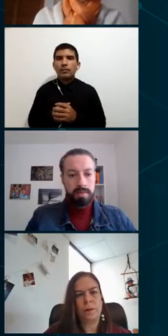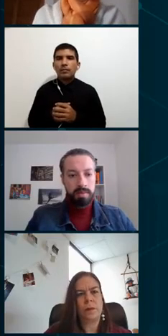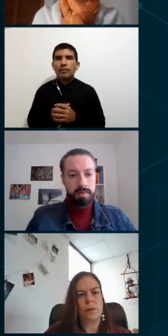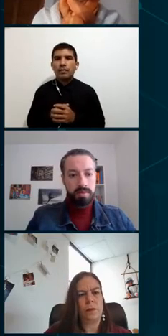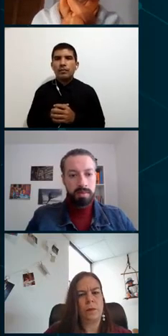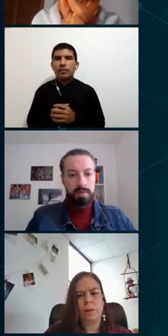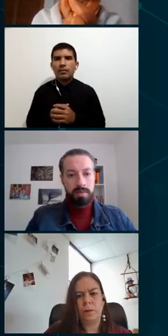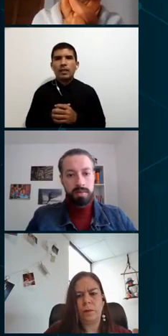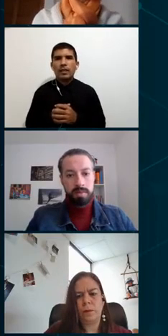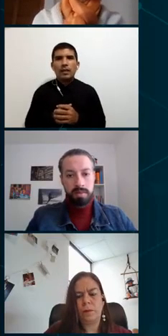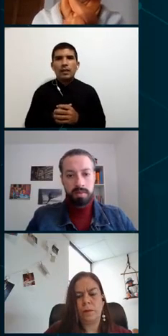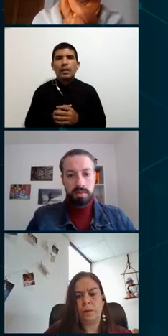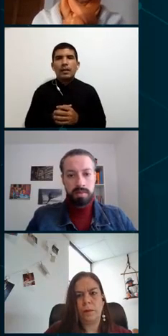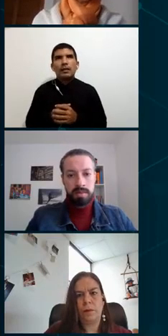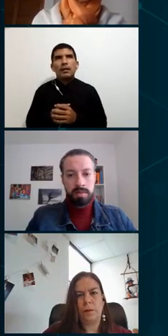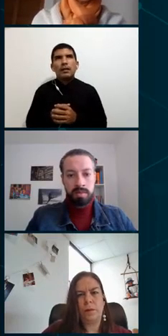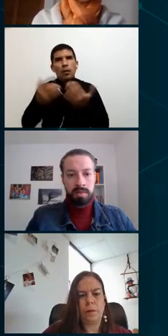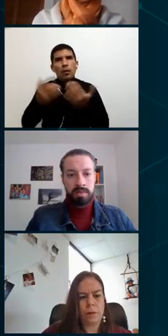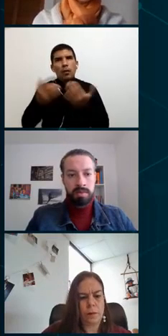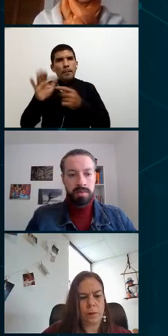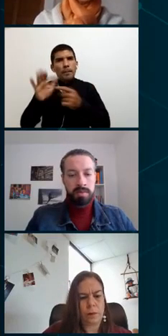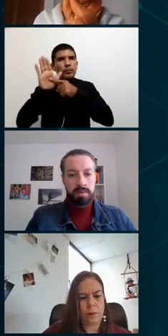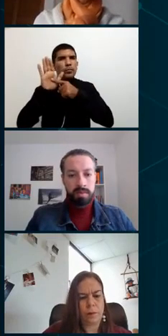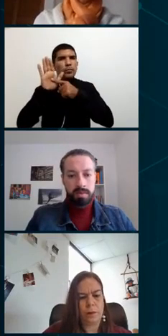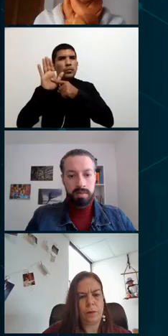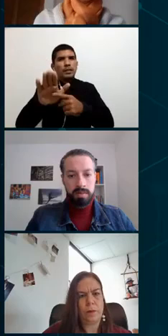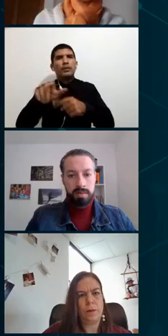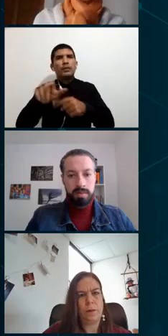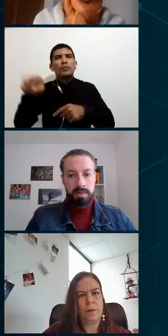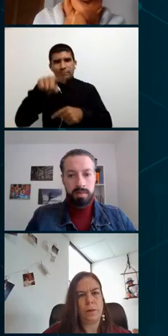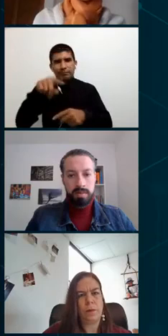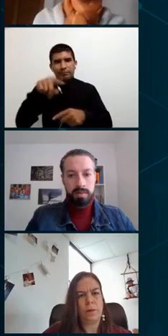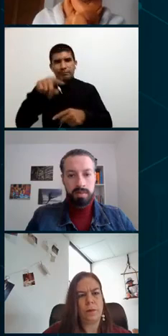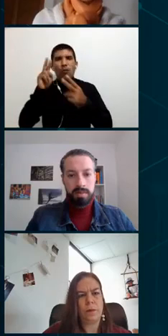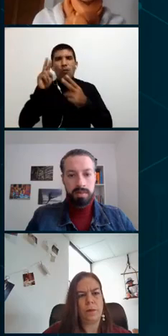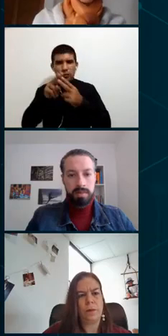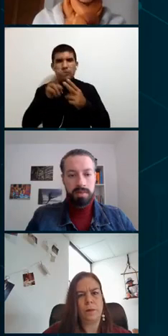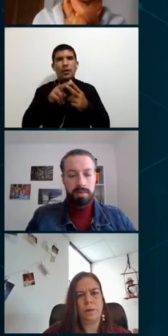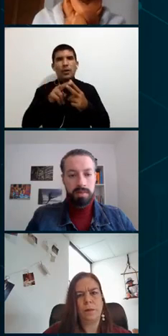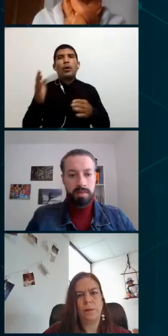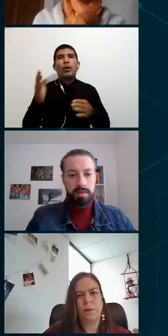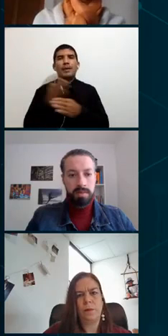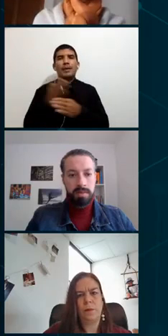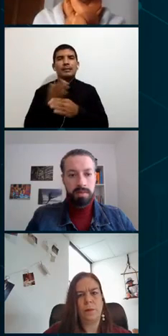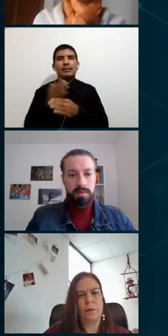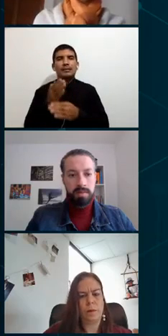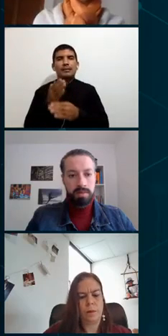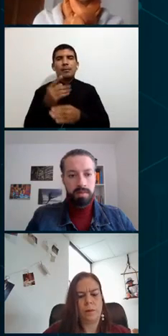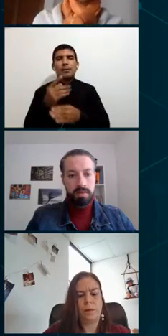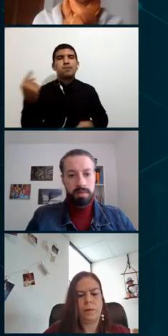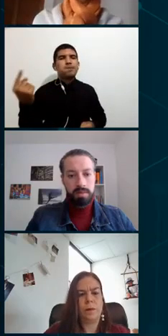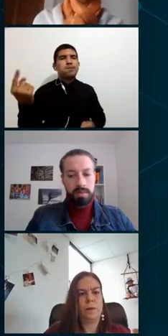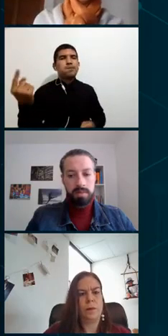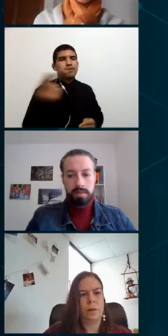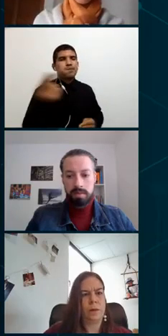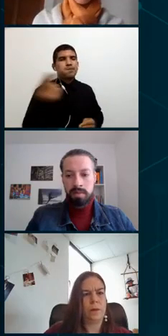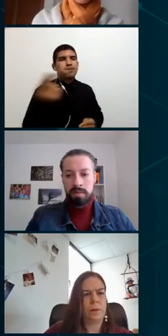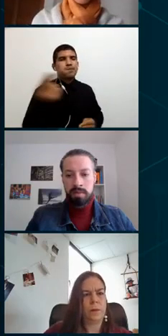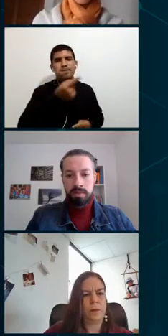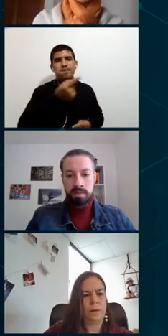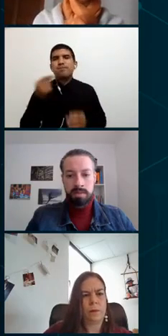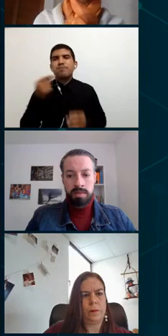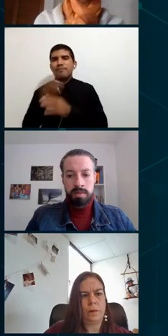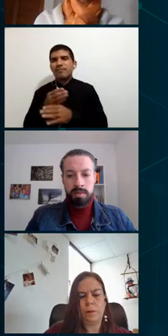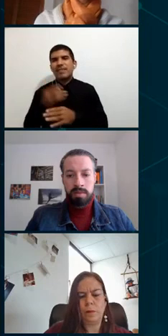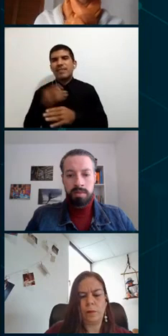fuera cercana a muchos de nosotros en este momento, ¿sí? Que está relacionada con los protocolos de bioseguridad y